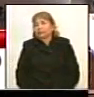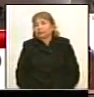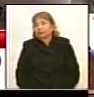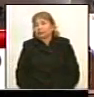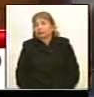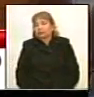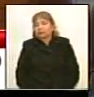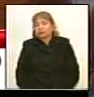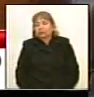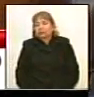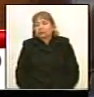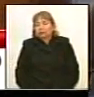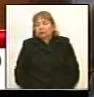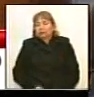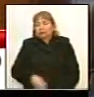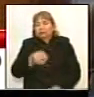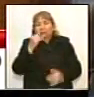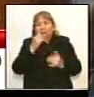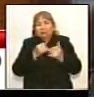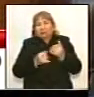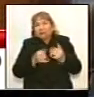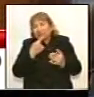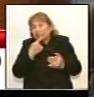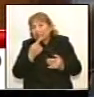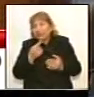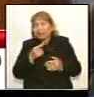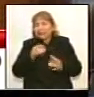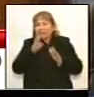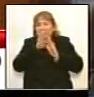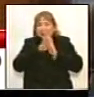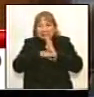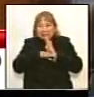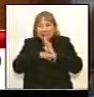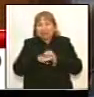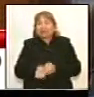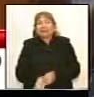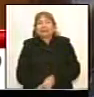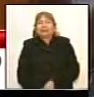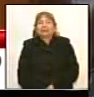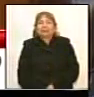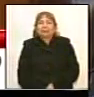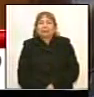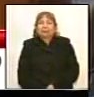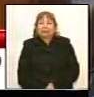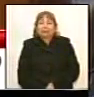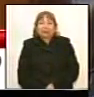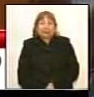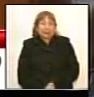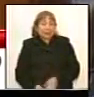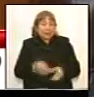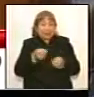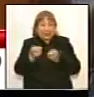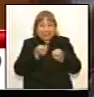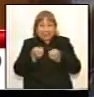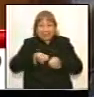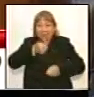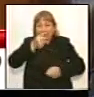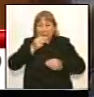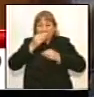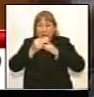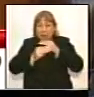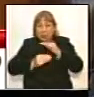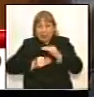Continúe. Los principios de última ratio y de mínima intervención, que son los que principios rectores a nivel